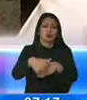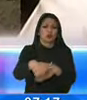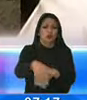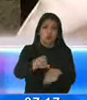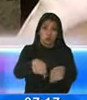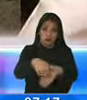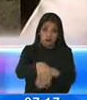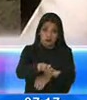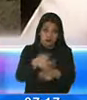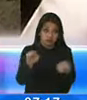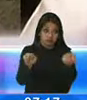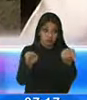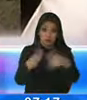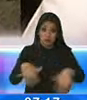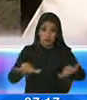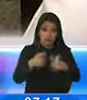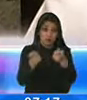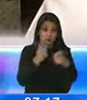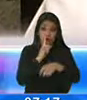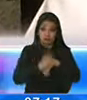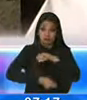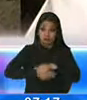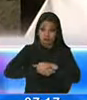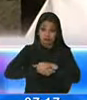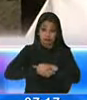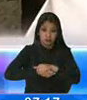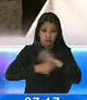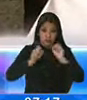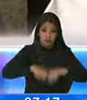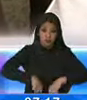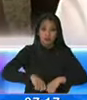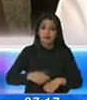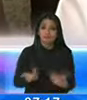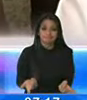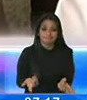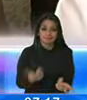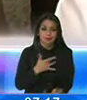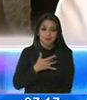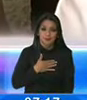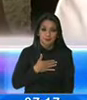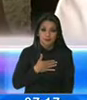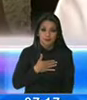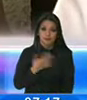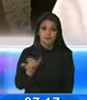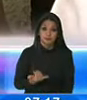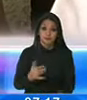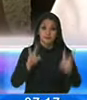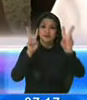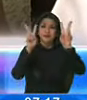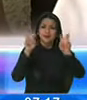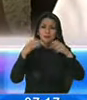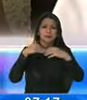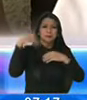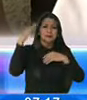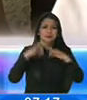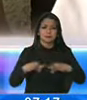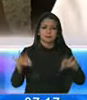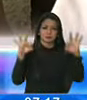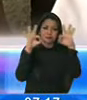cual podían manipular, tapar y controlar todas las cosas. Hay un tema que